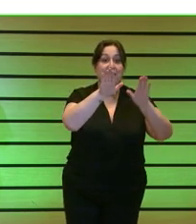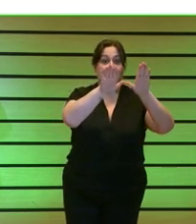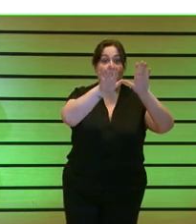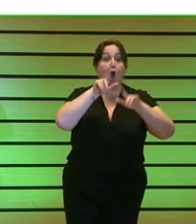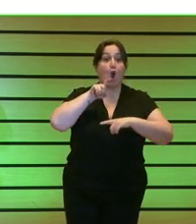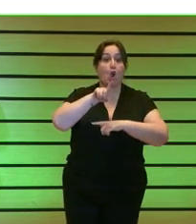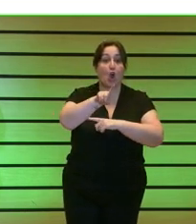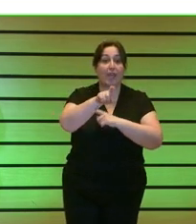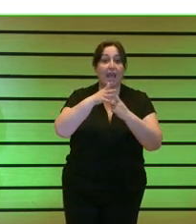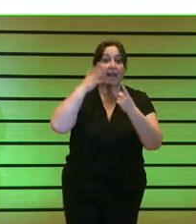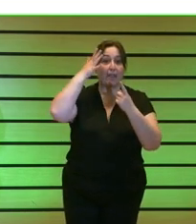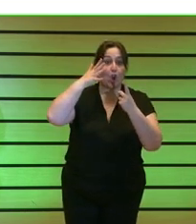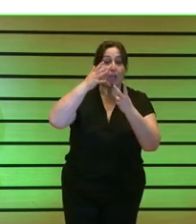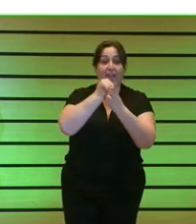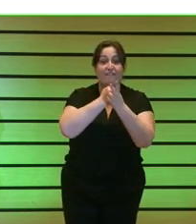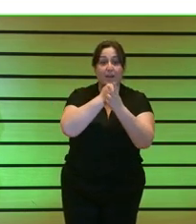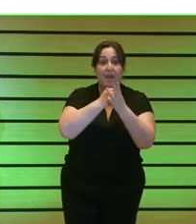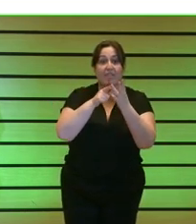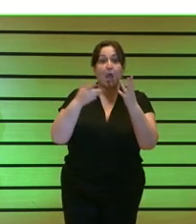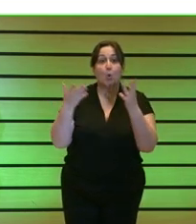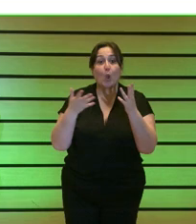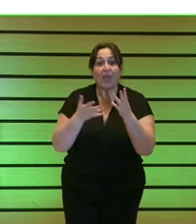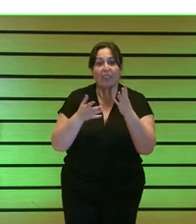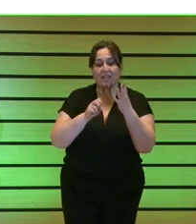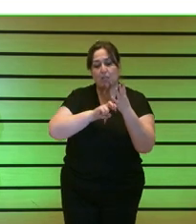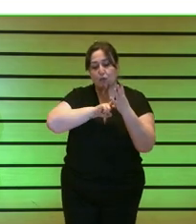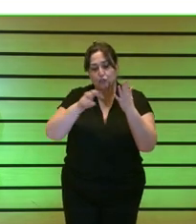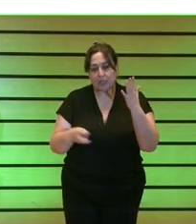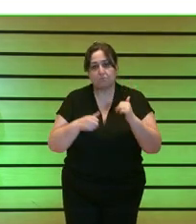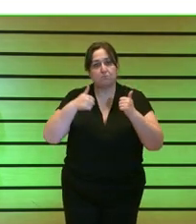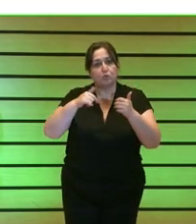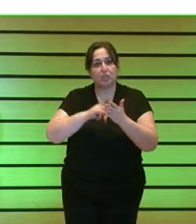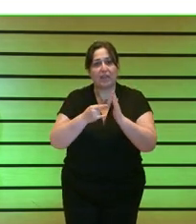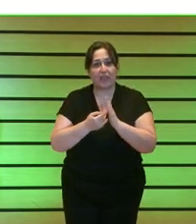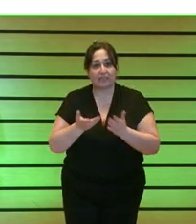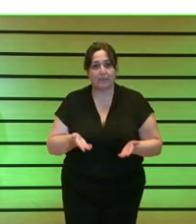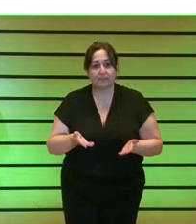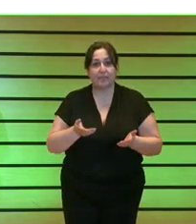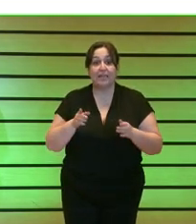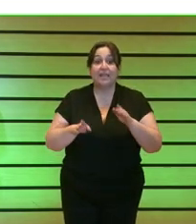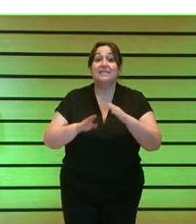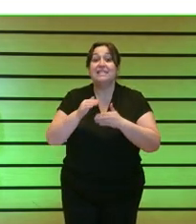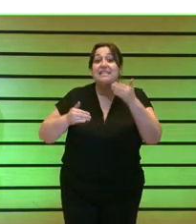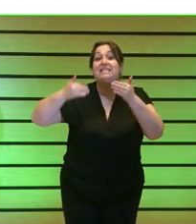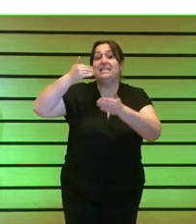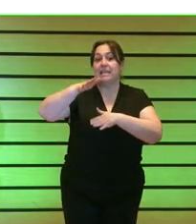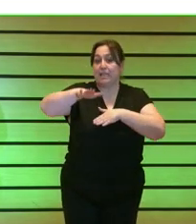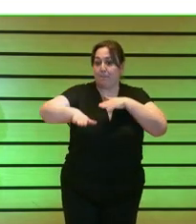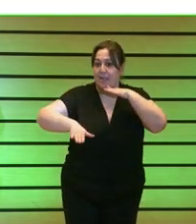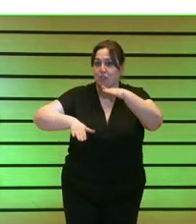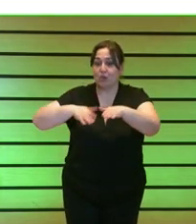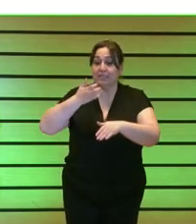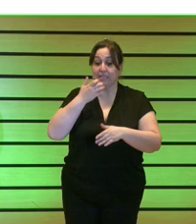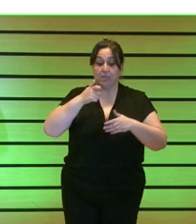a la radiología a la farmacia a las urgencias y a muchas otras iniciativas y el siguiente paso ese que soñábamos de si conseguimos